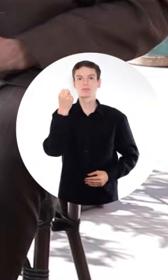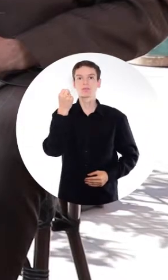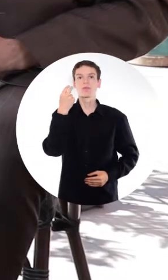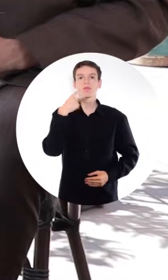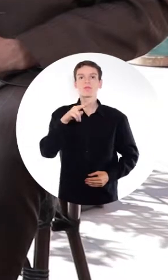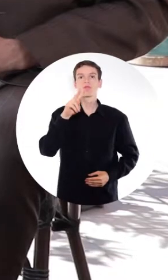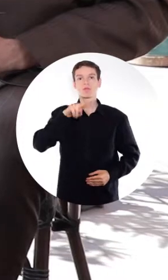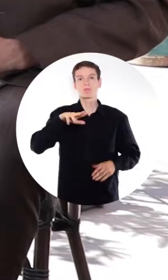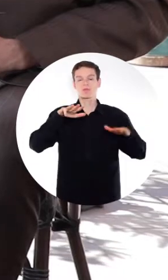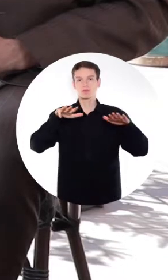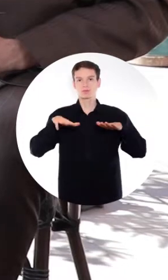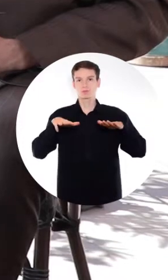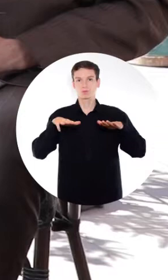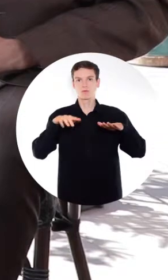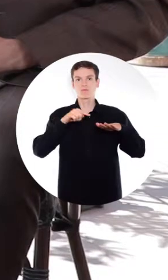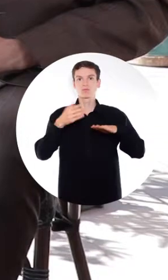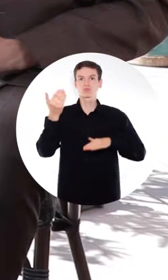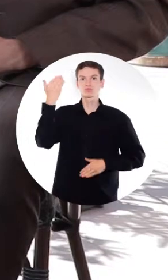noviembre